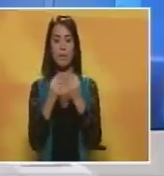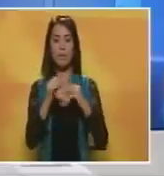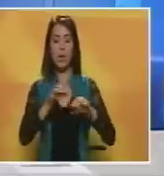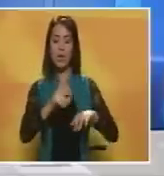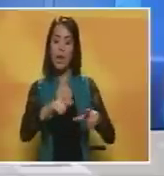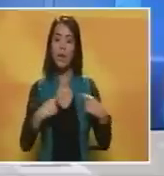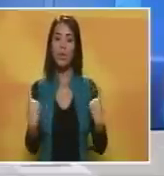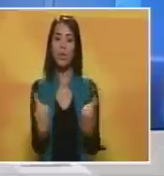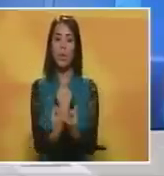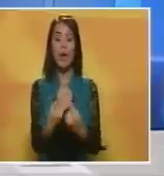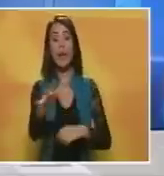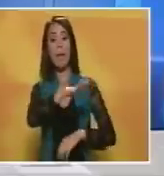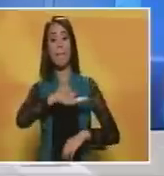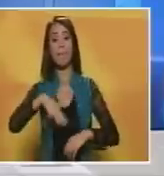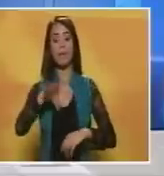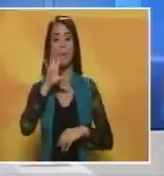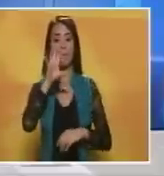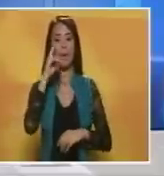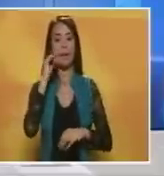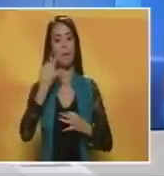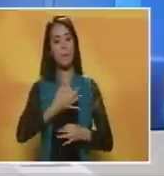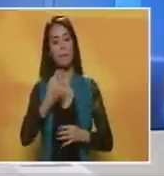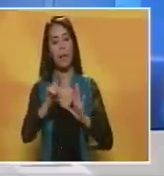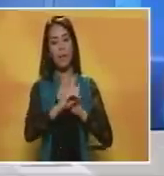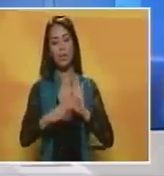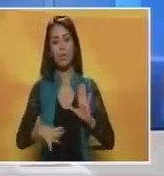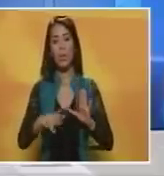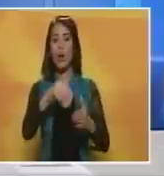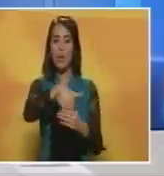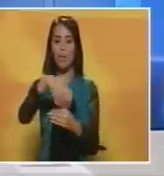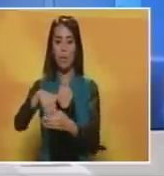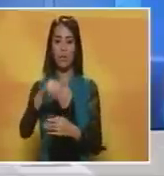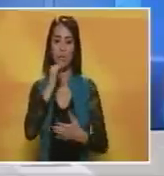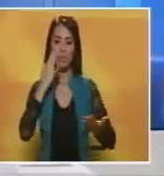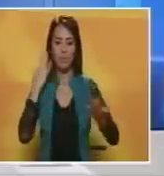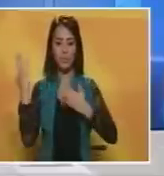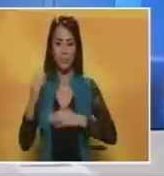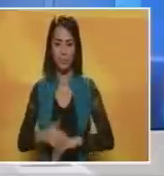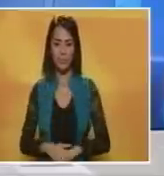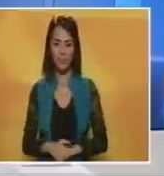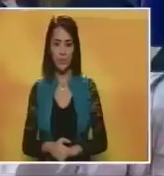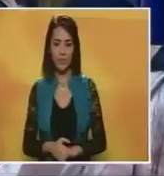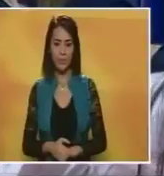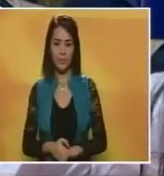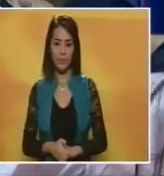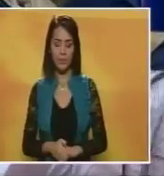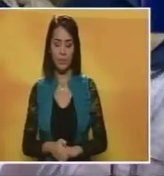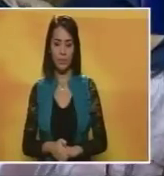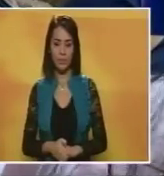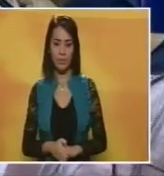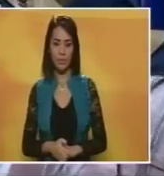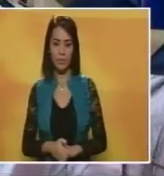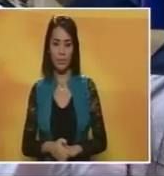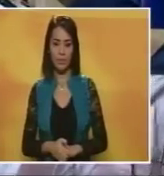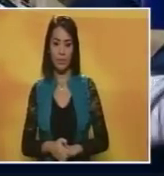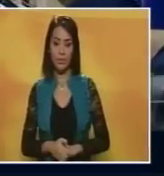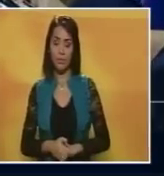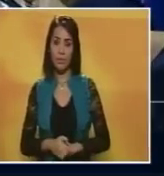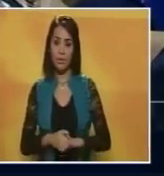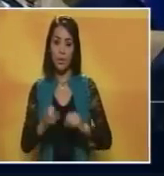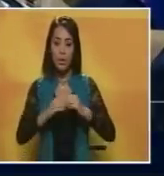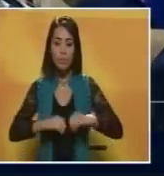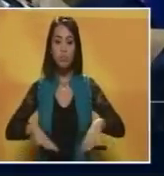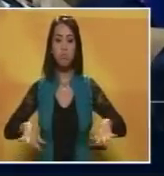principales plazas del país a fin de garantizar el derecho al voto nuestra compañera diana vázquez nos cuenta más vamos a estar desplegados